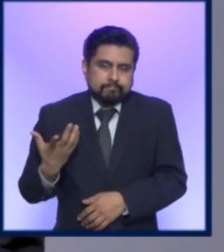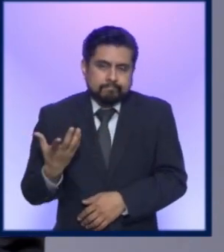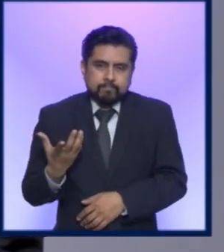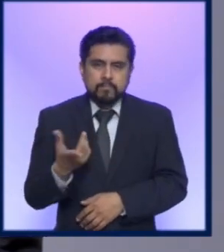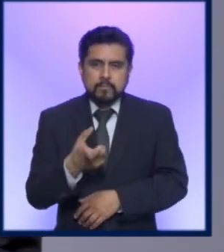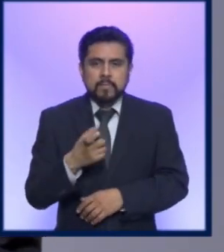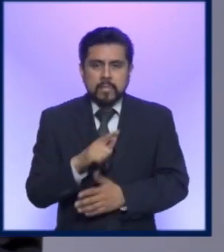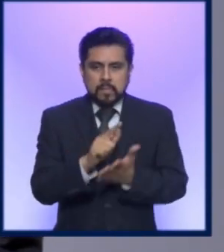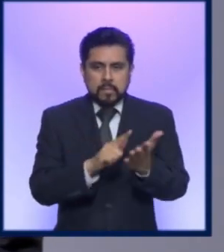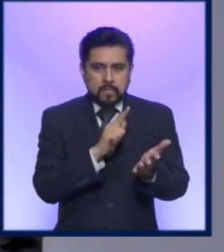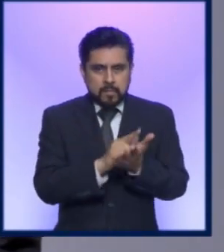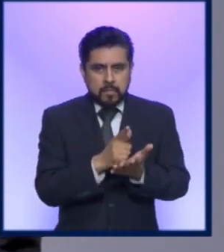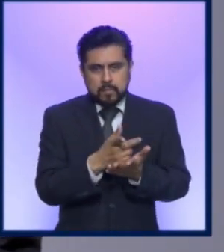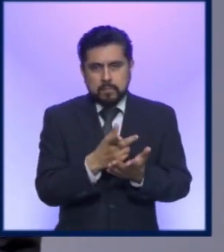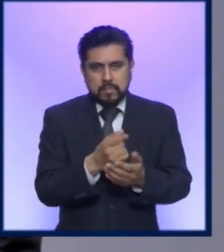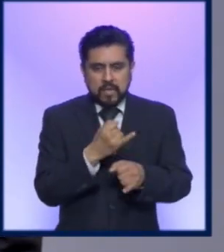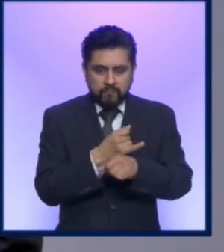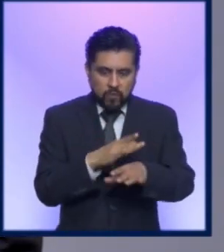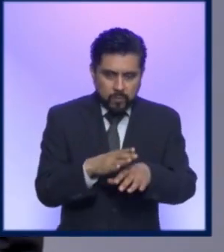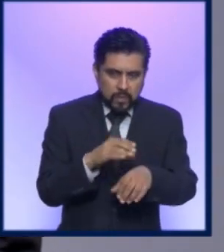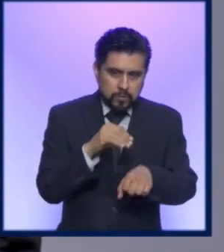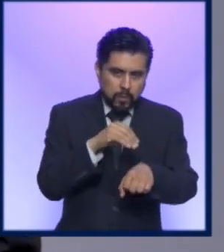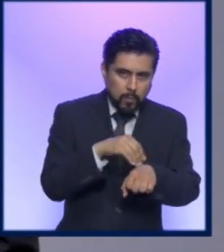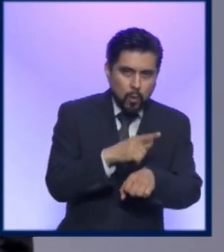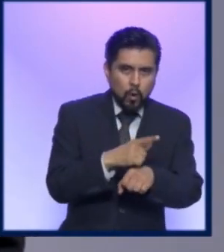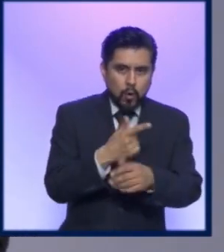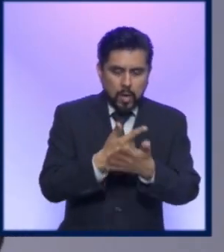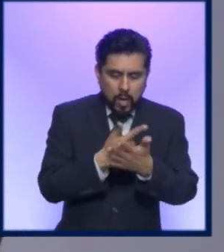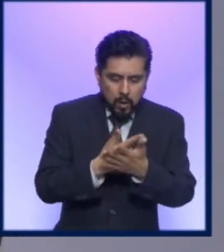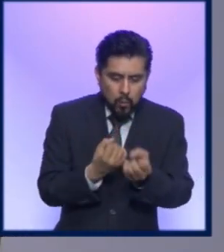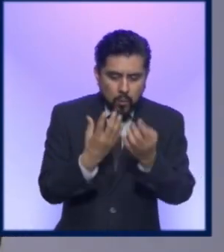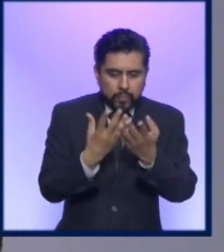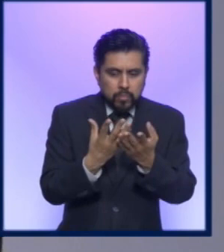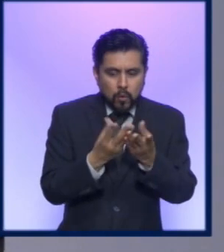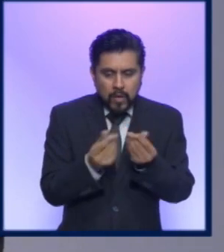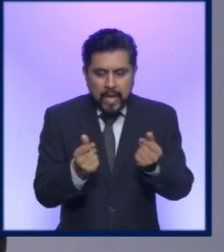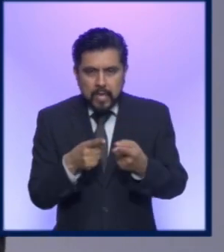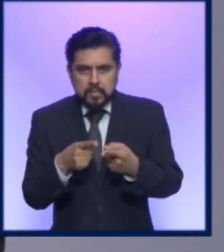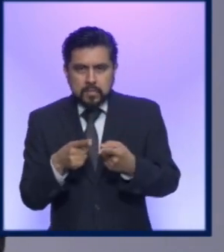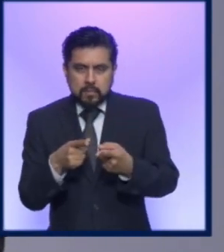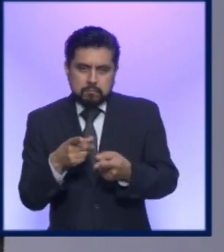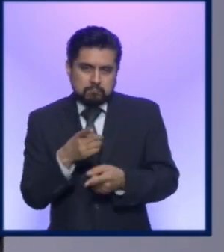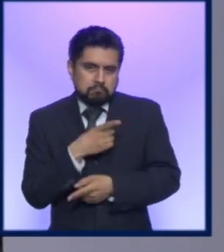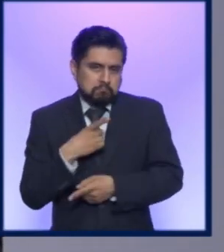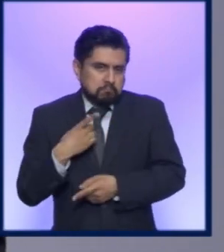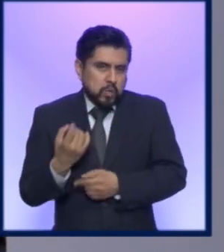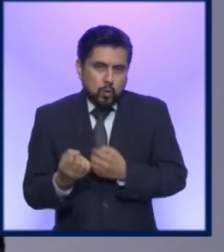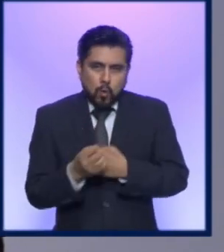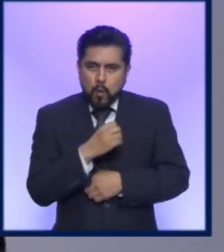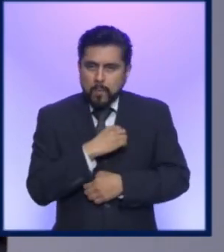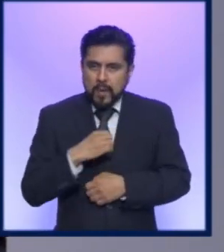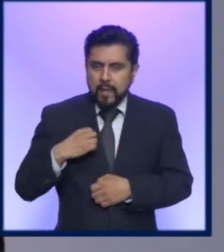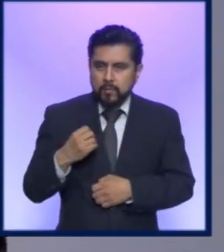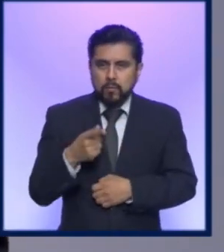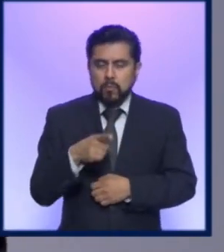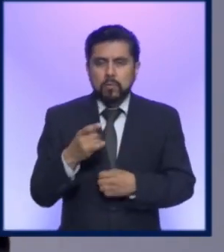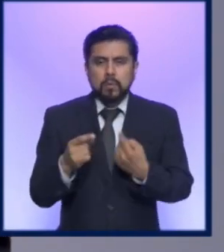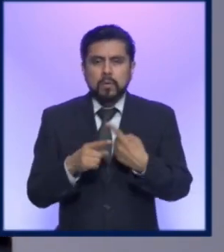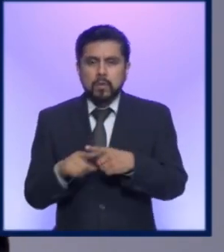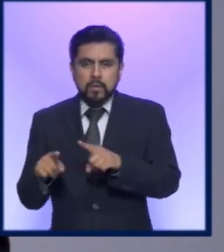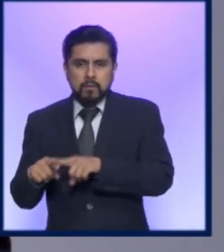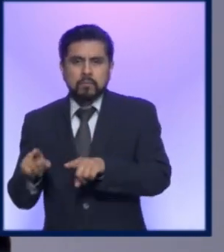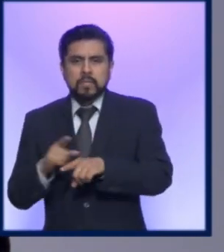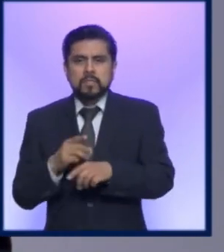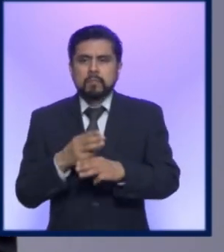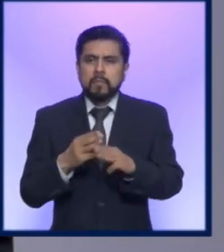en el sentido de que presenten los informes de que rindan cuentas y de que también pues se advierte el origen de los recursos con los cuales están